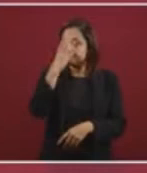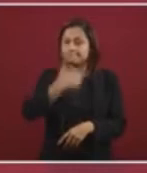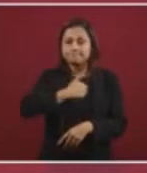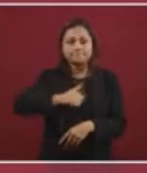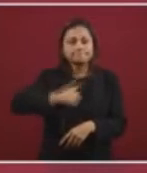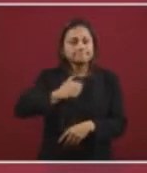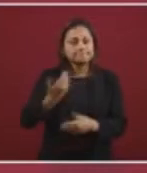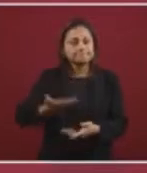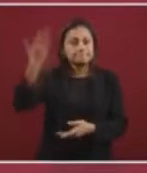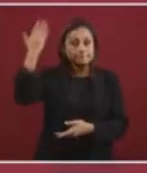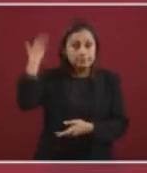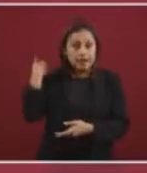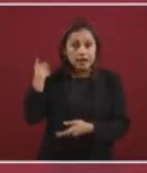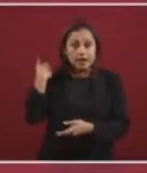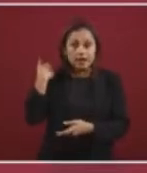subvencionada.